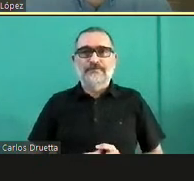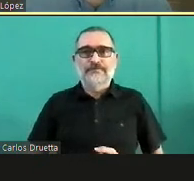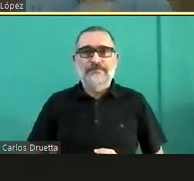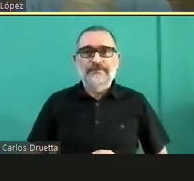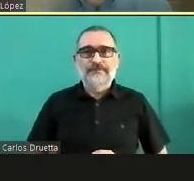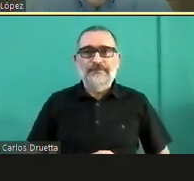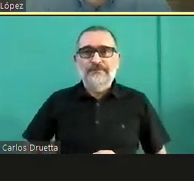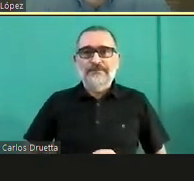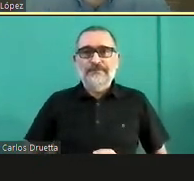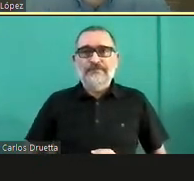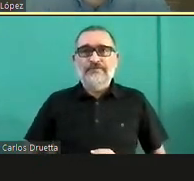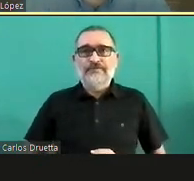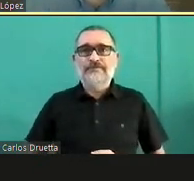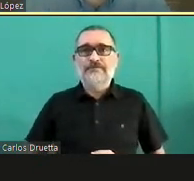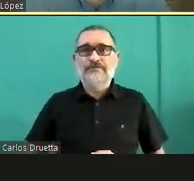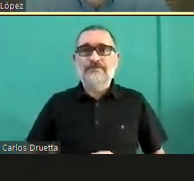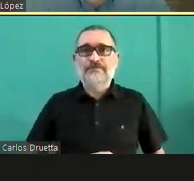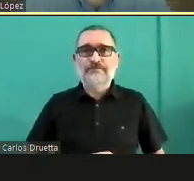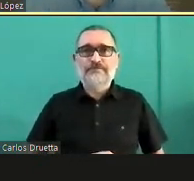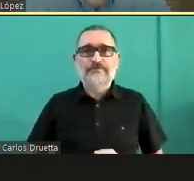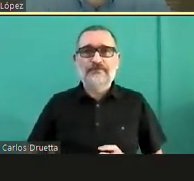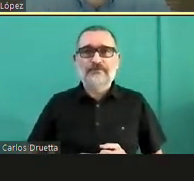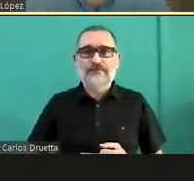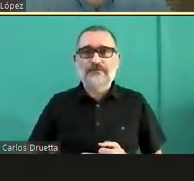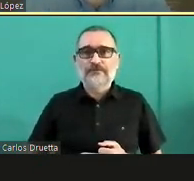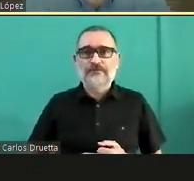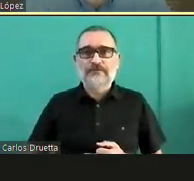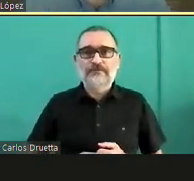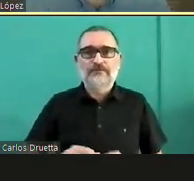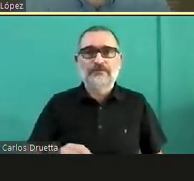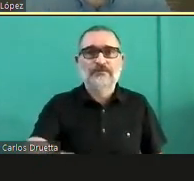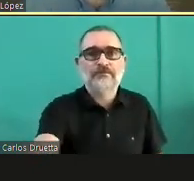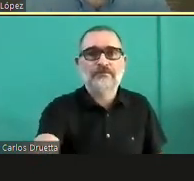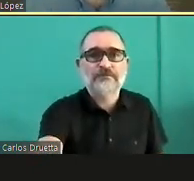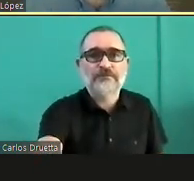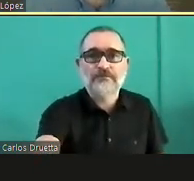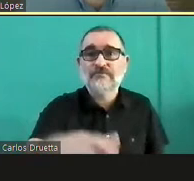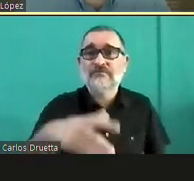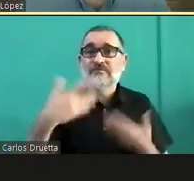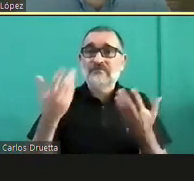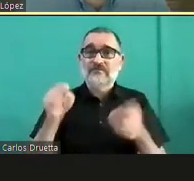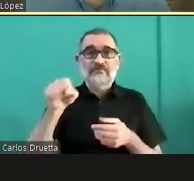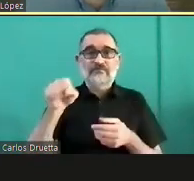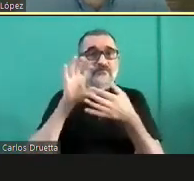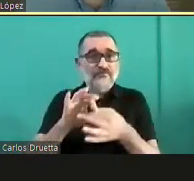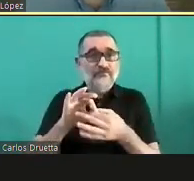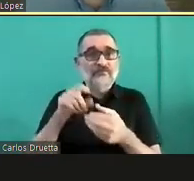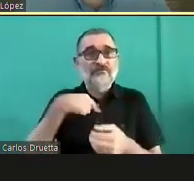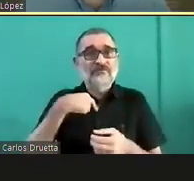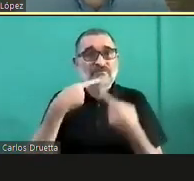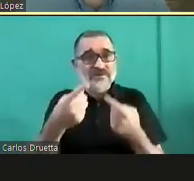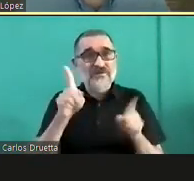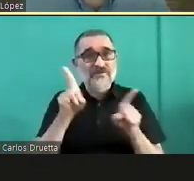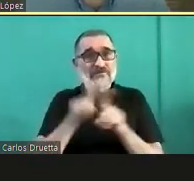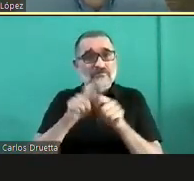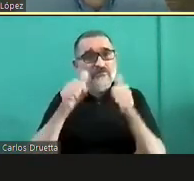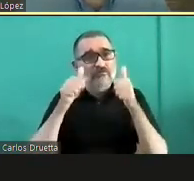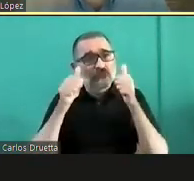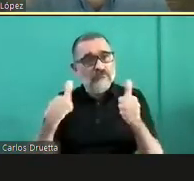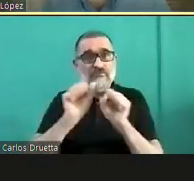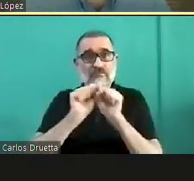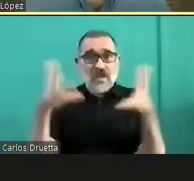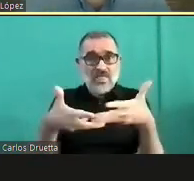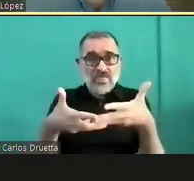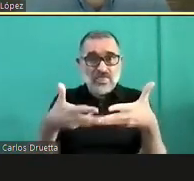los lineamientos y perfil ips junto con un grupo de expertos a nivel regional definió